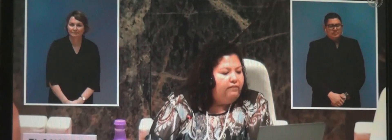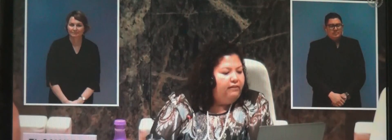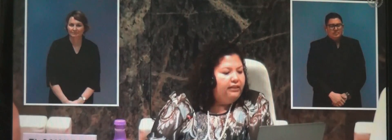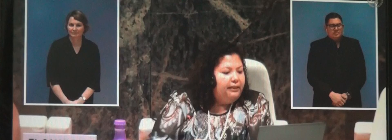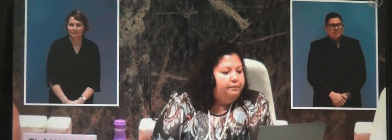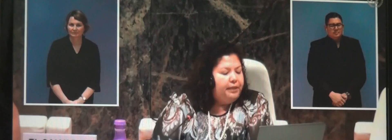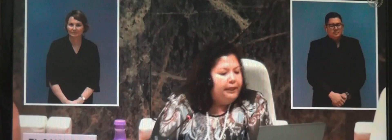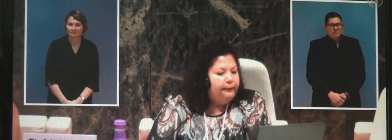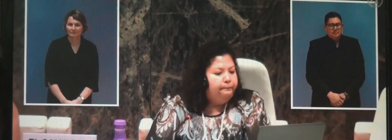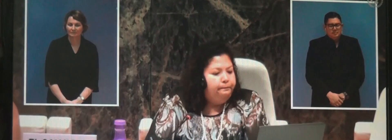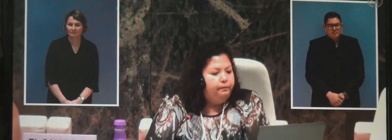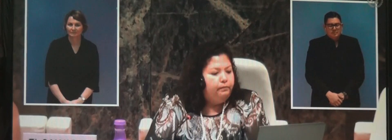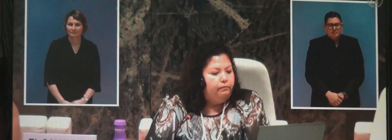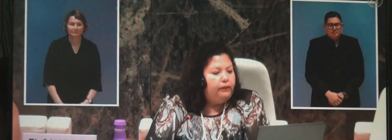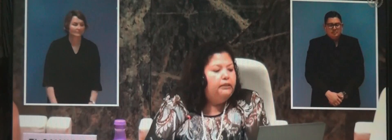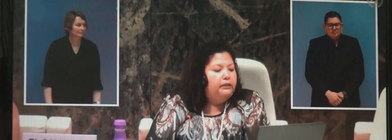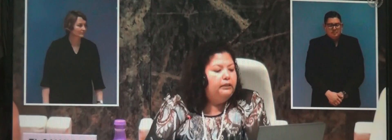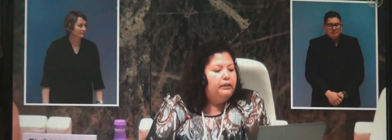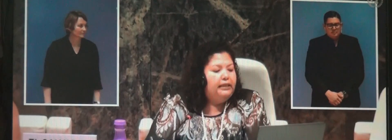nos hablaban también